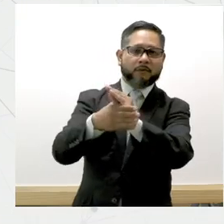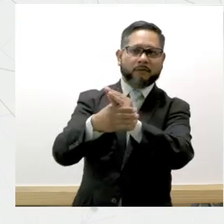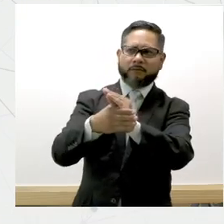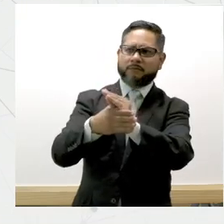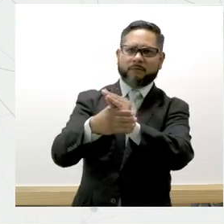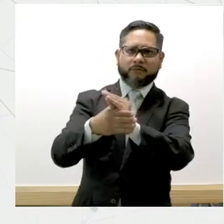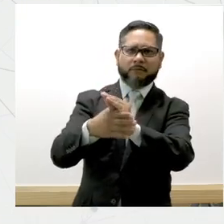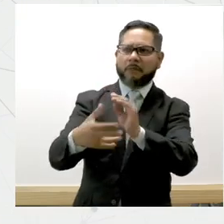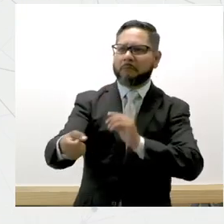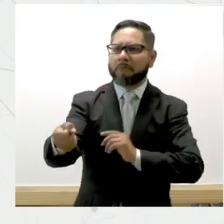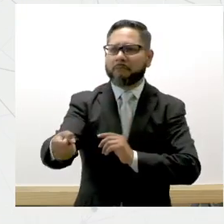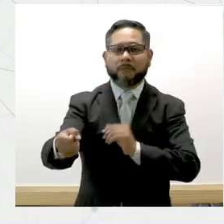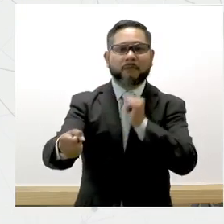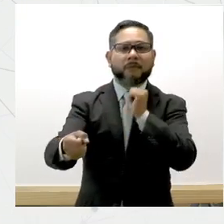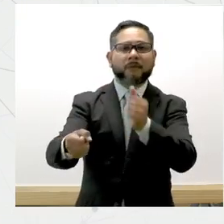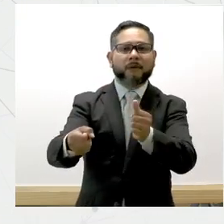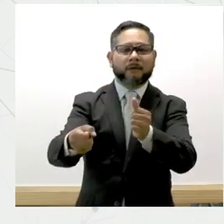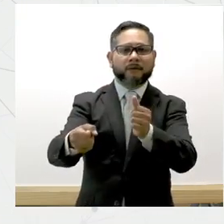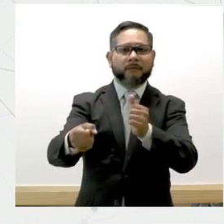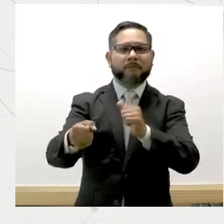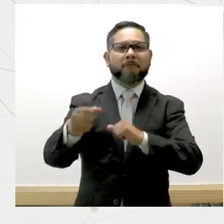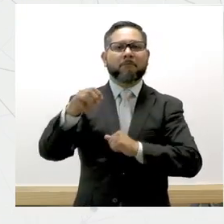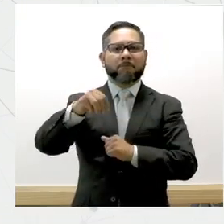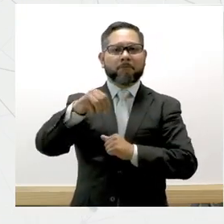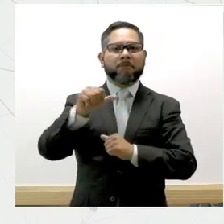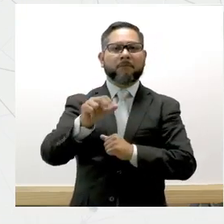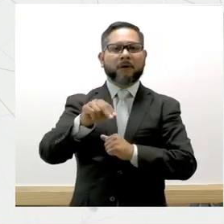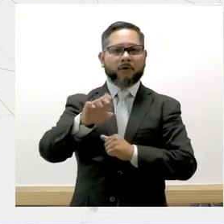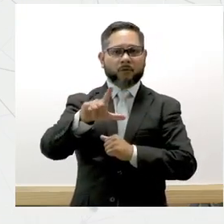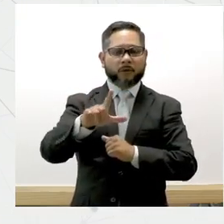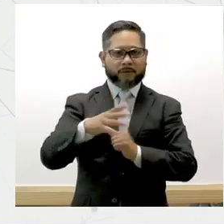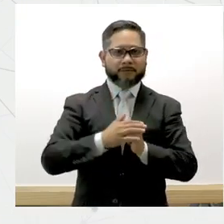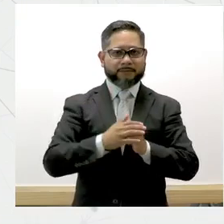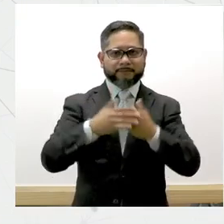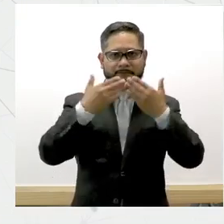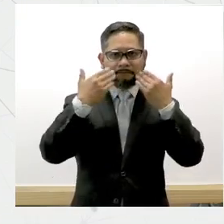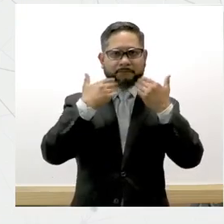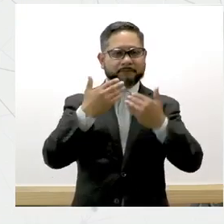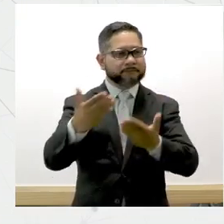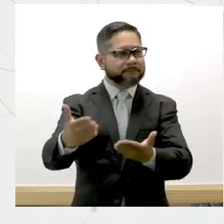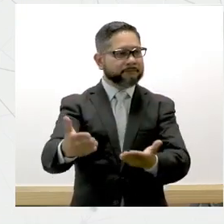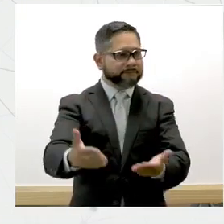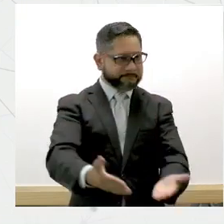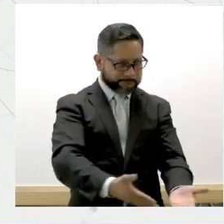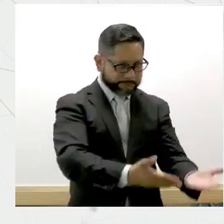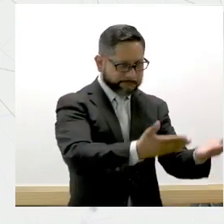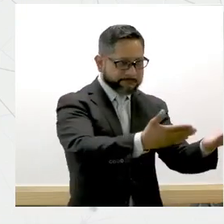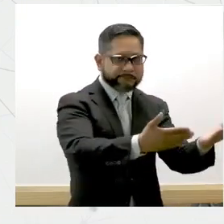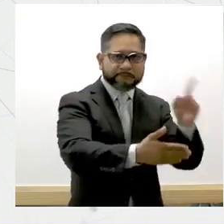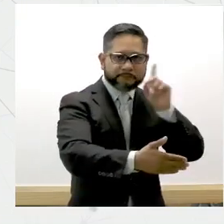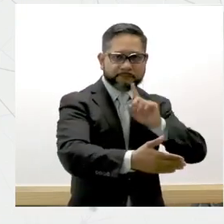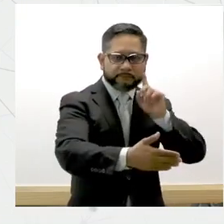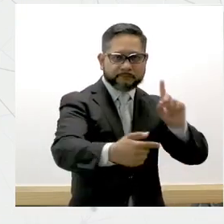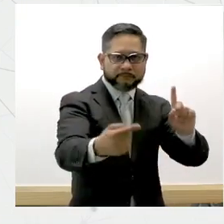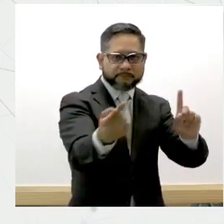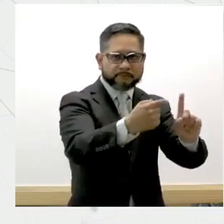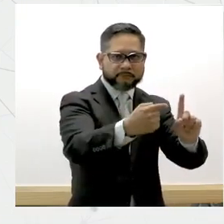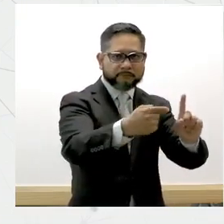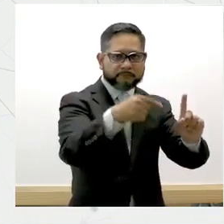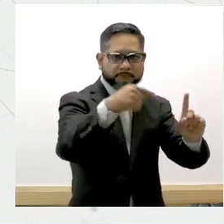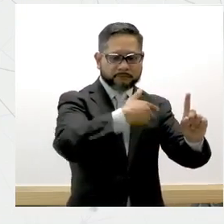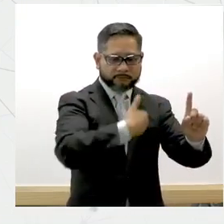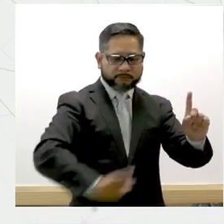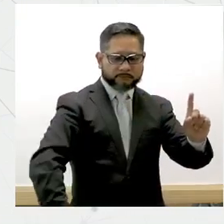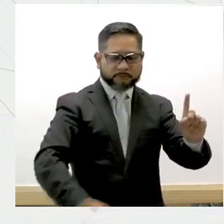la saluda, ¿no? Es el propio Emmanuel Macron quien amablemente, ¿no?, le conduce y le dice: salude usted, por favor, a la presidenta de la